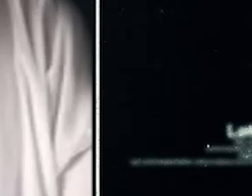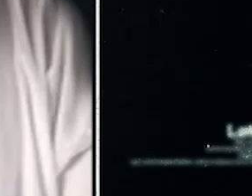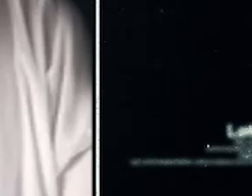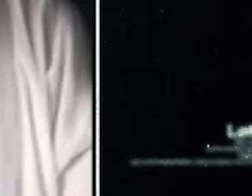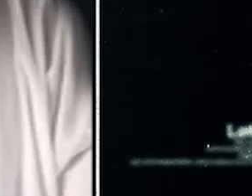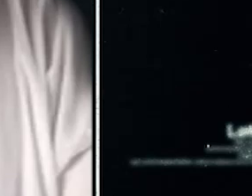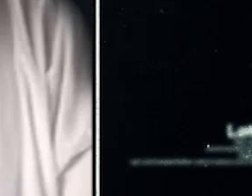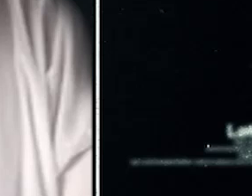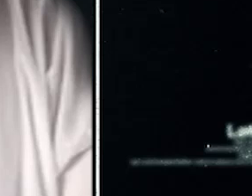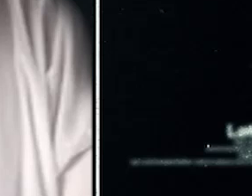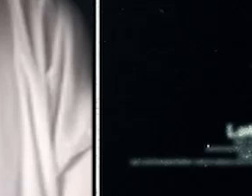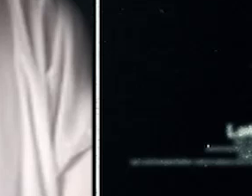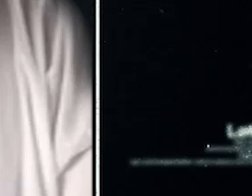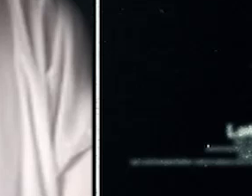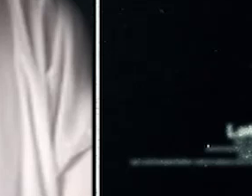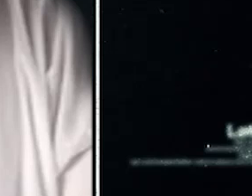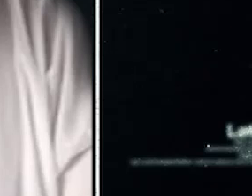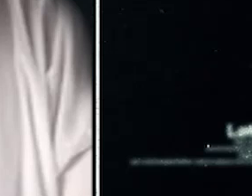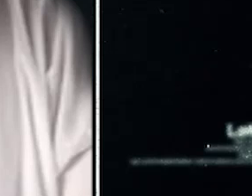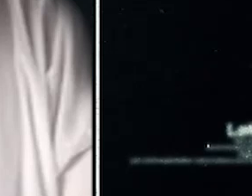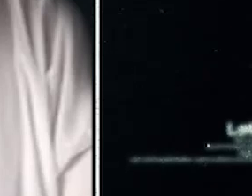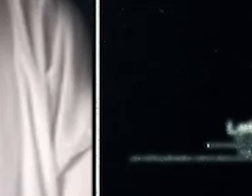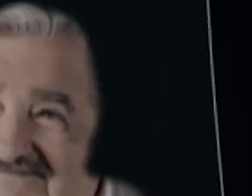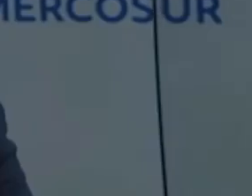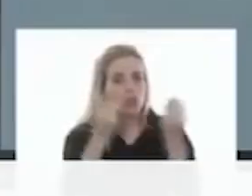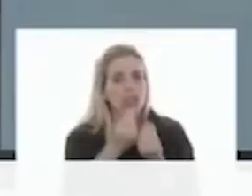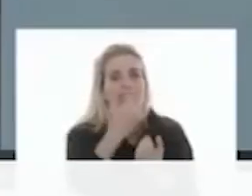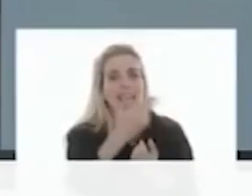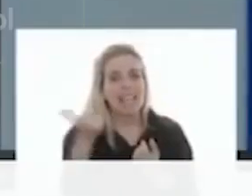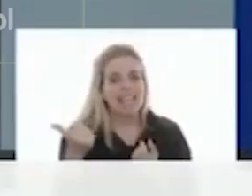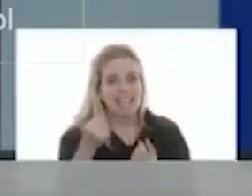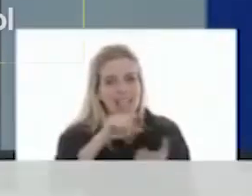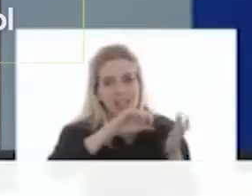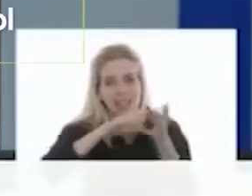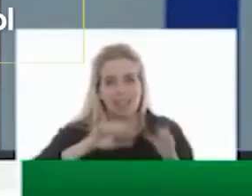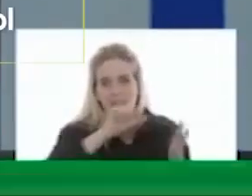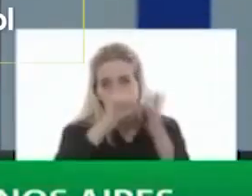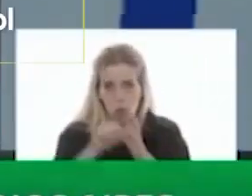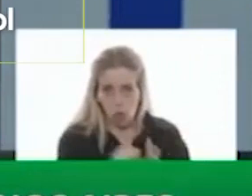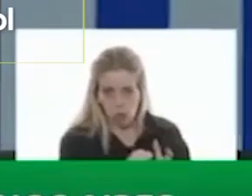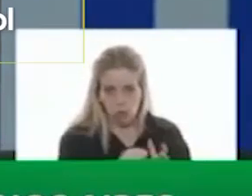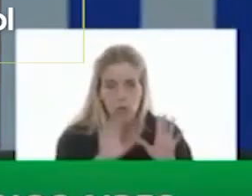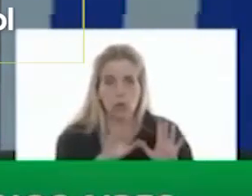nos peleamos con algún vecino, nos va mal. Nuestra posición es clara.